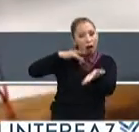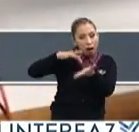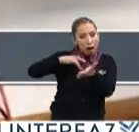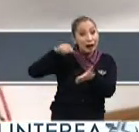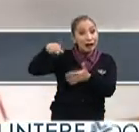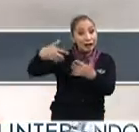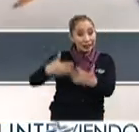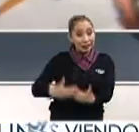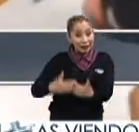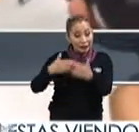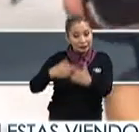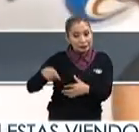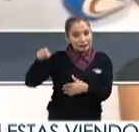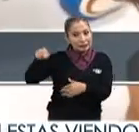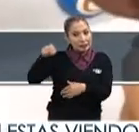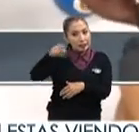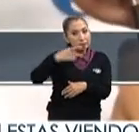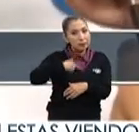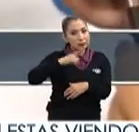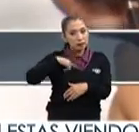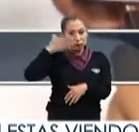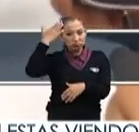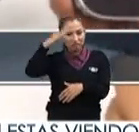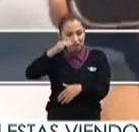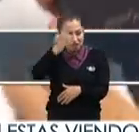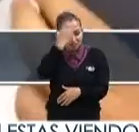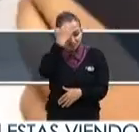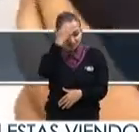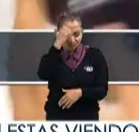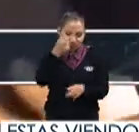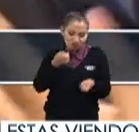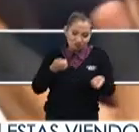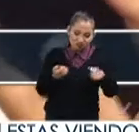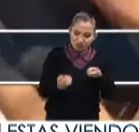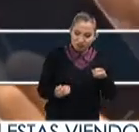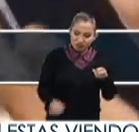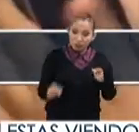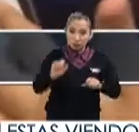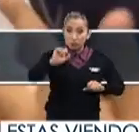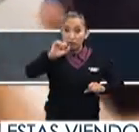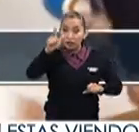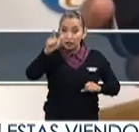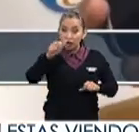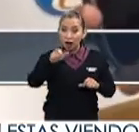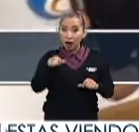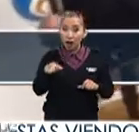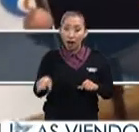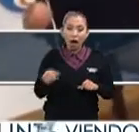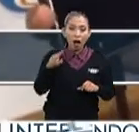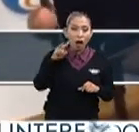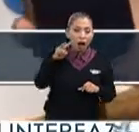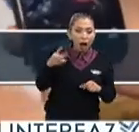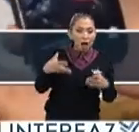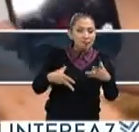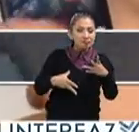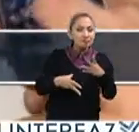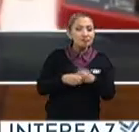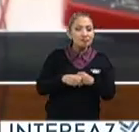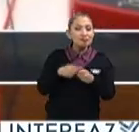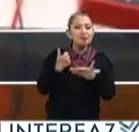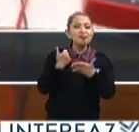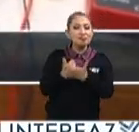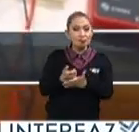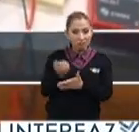con gente que domine estas habilidades profesionales que son complementarias,